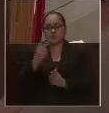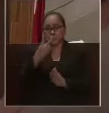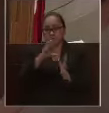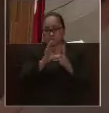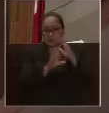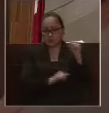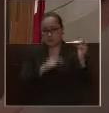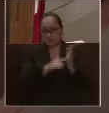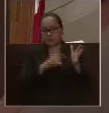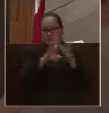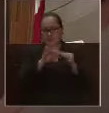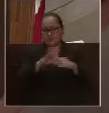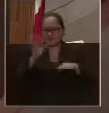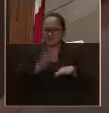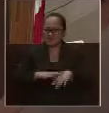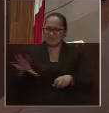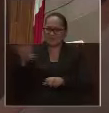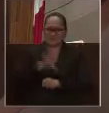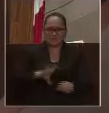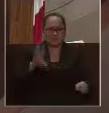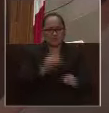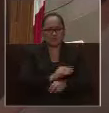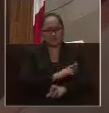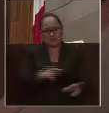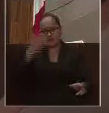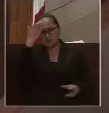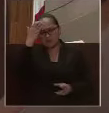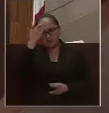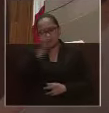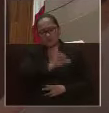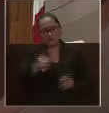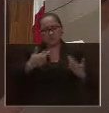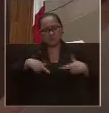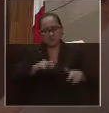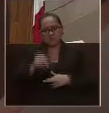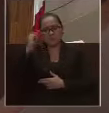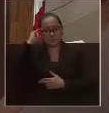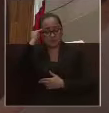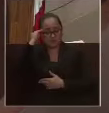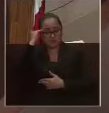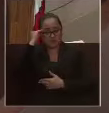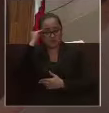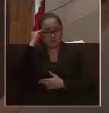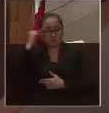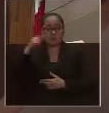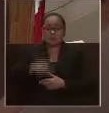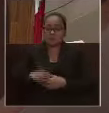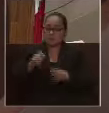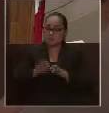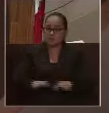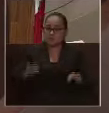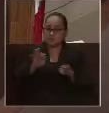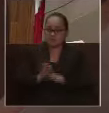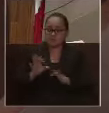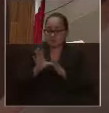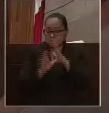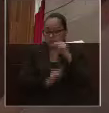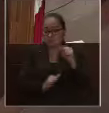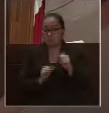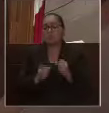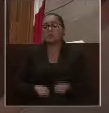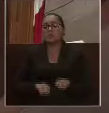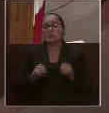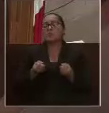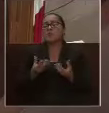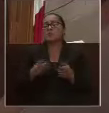constitucional que amplía y maximiza este reconocimiento de la representatividad indígena, ensanchando el alcance de la norma constitucional